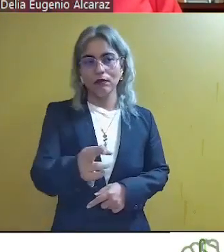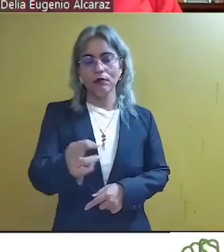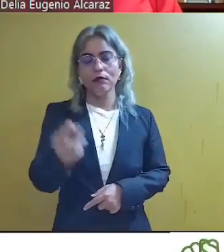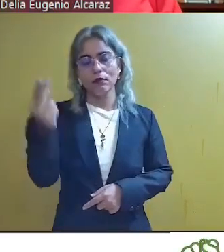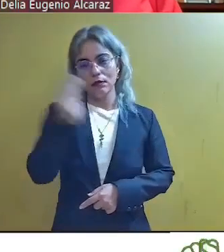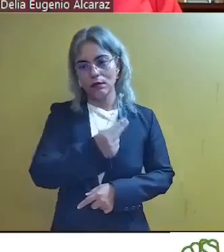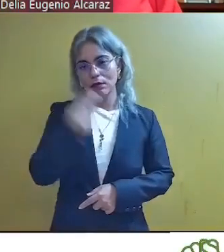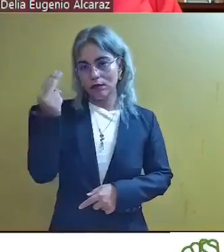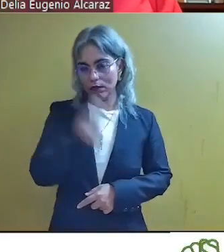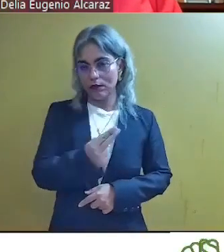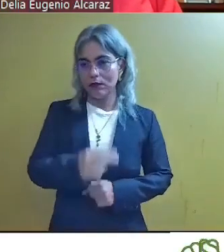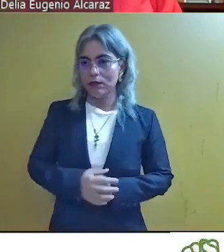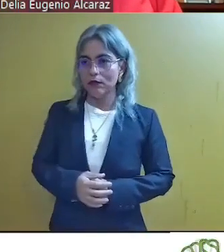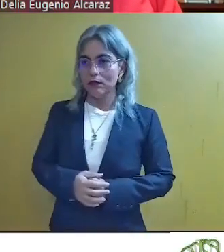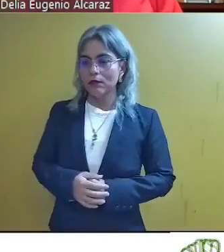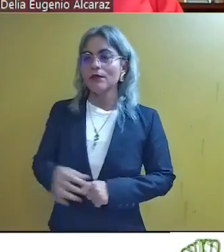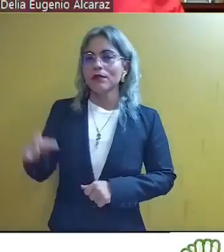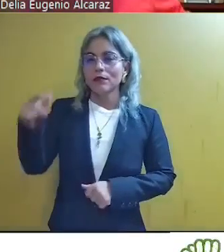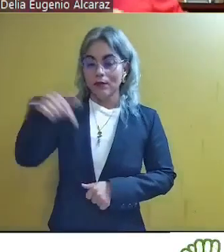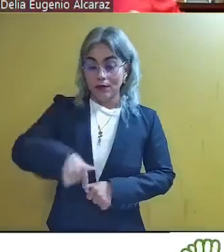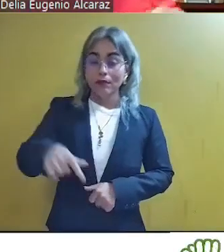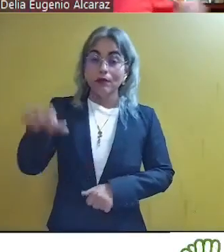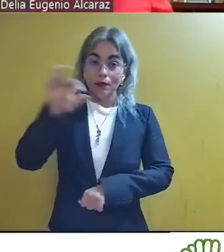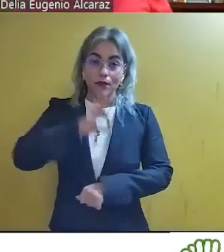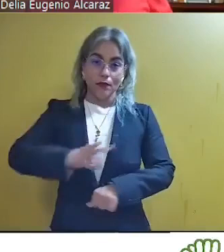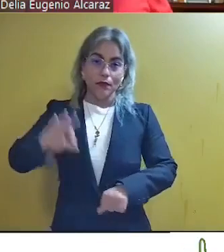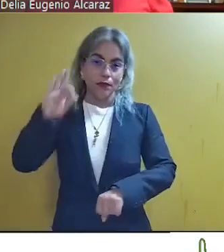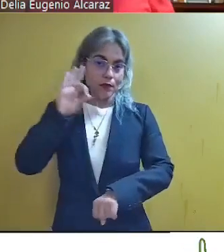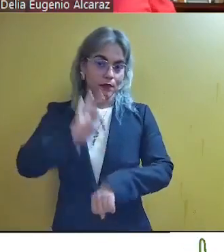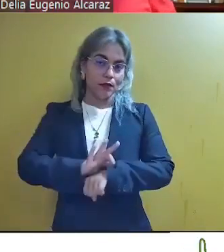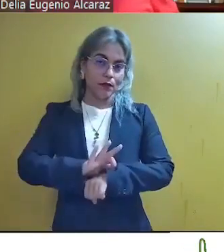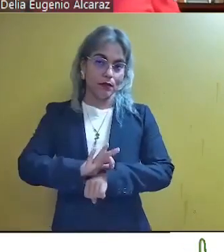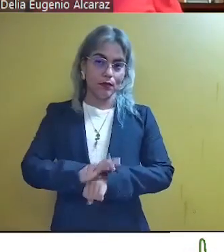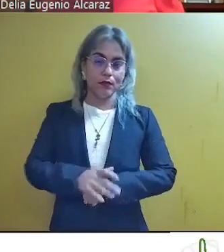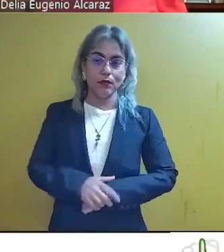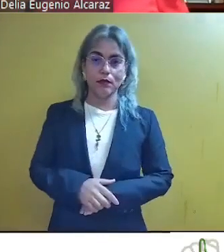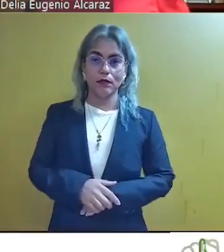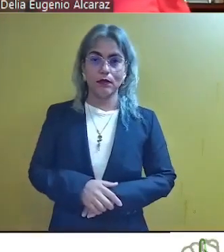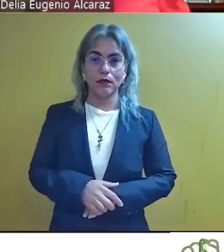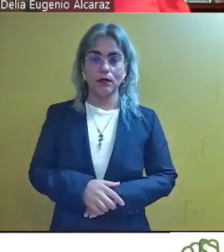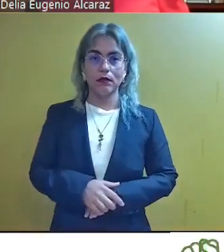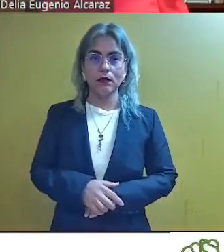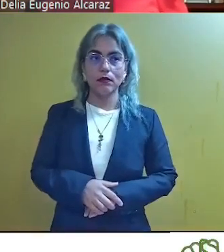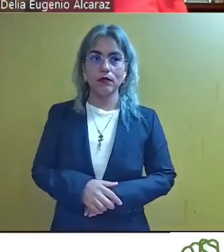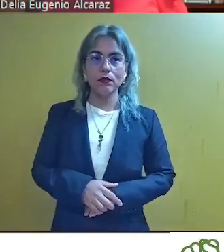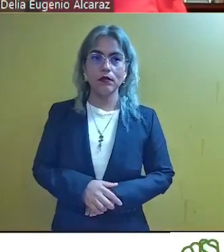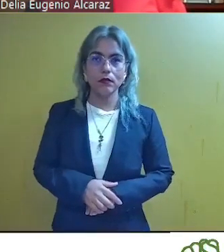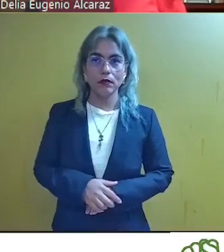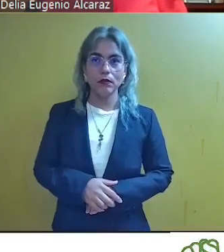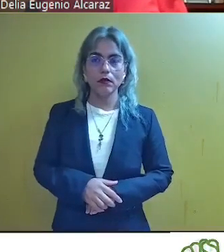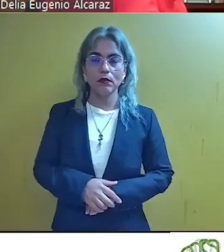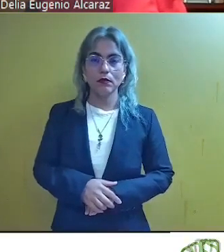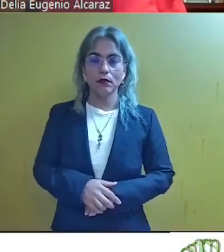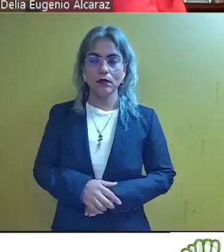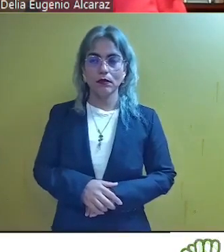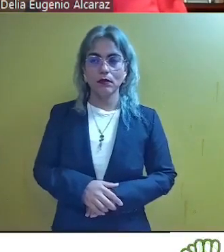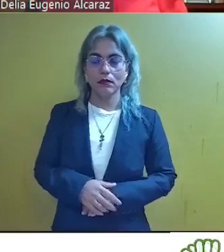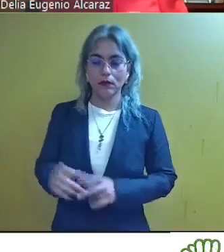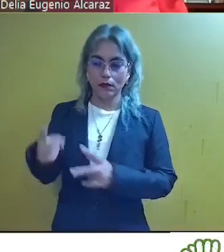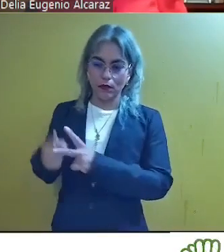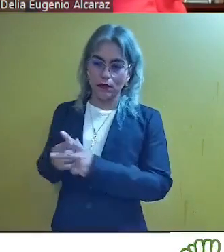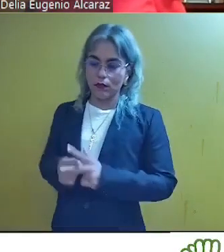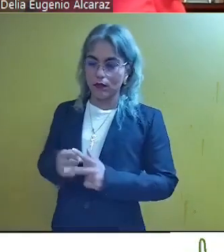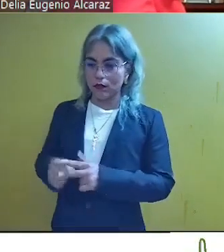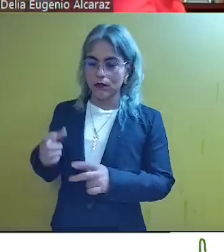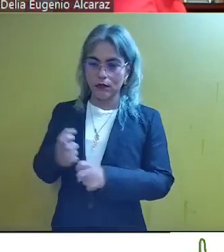Está fechado en Chilpancingo y está suscrito por el tesorero estatal, es decir, por el tesorero